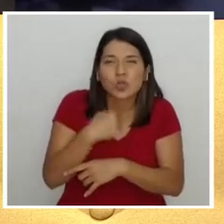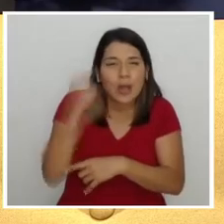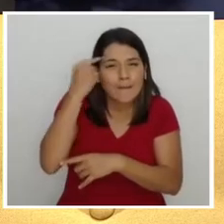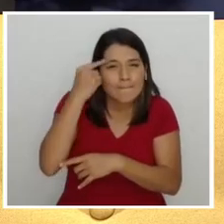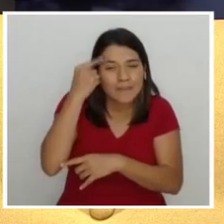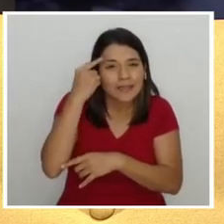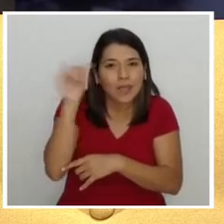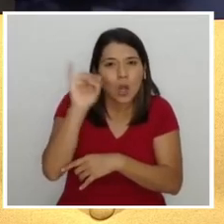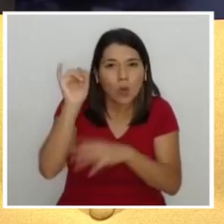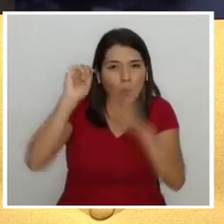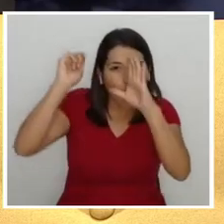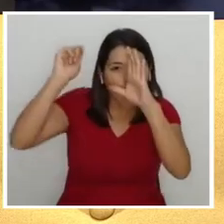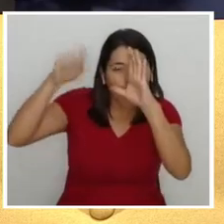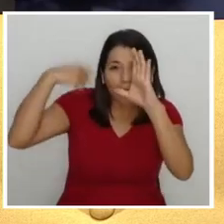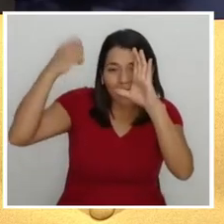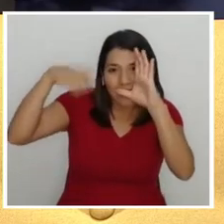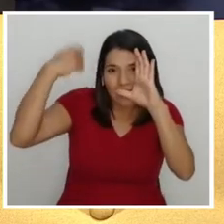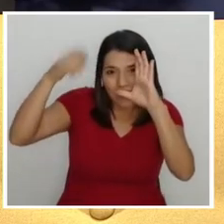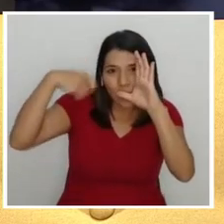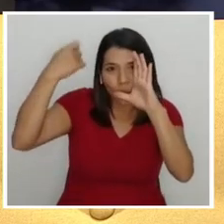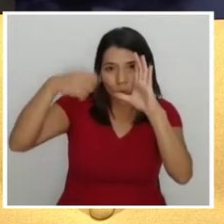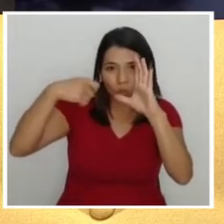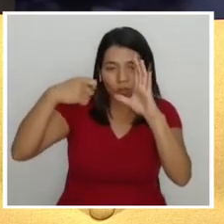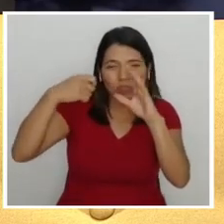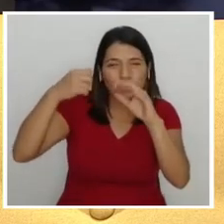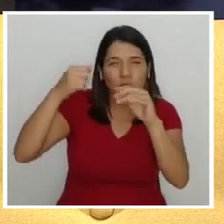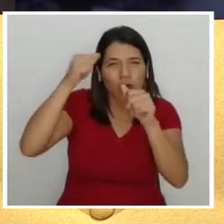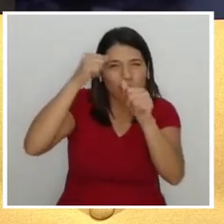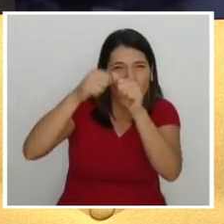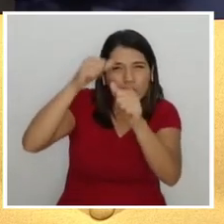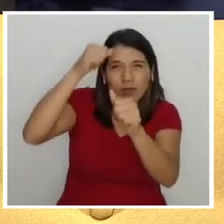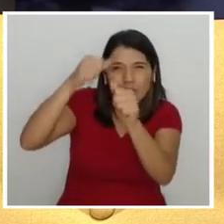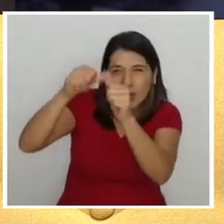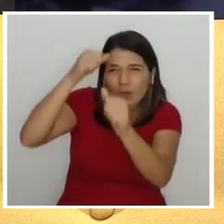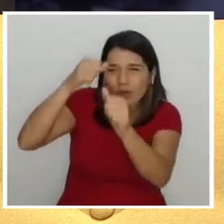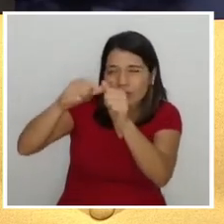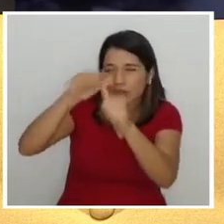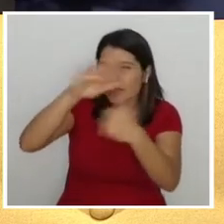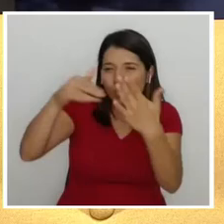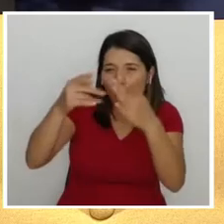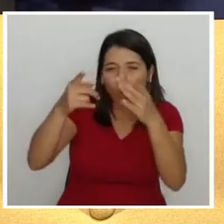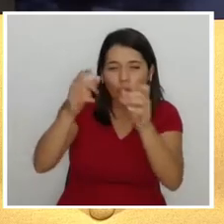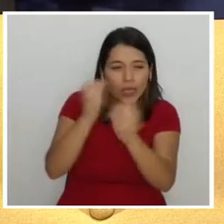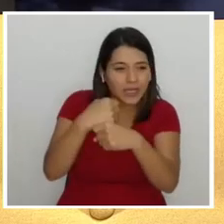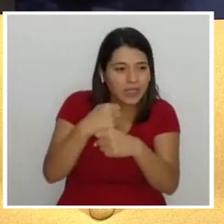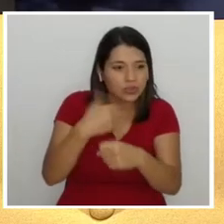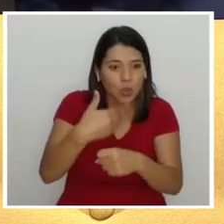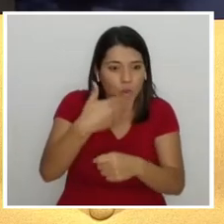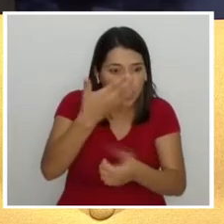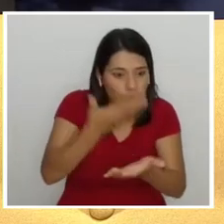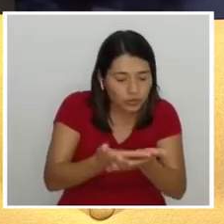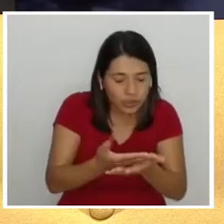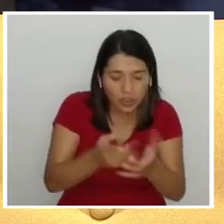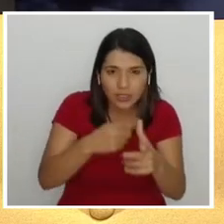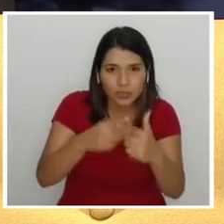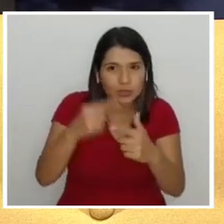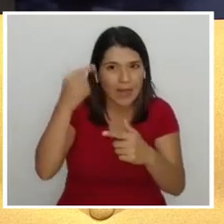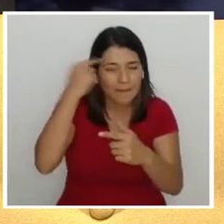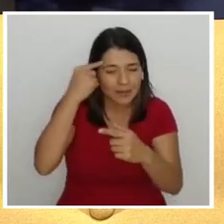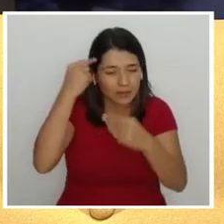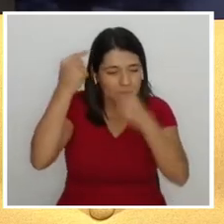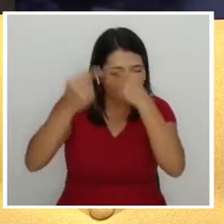pasa, las cosas que hiciste, en el momento que llegaste, y la mente está en esa